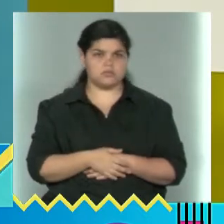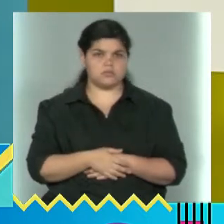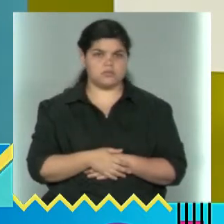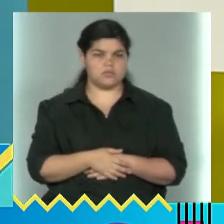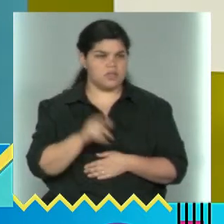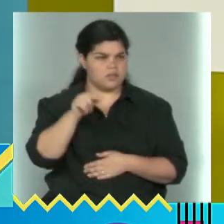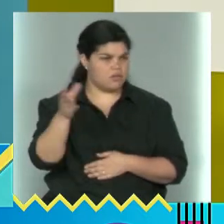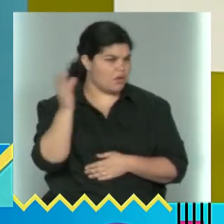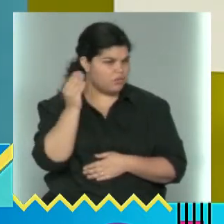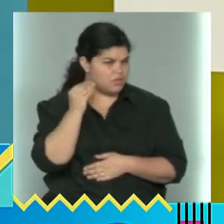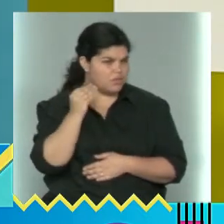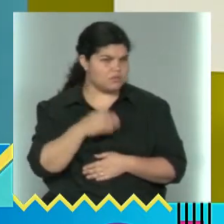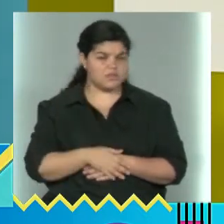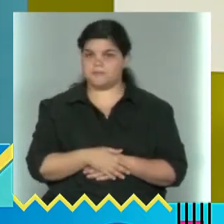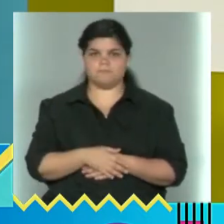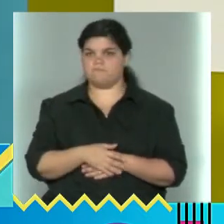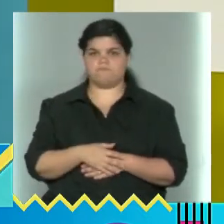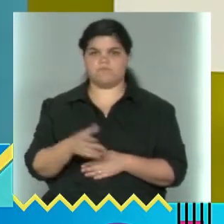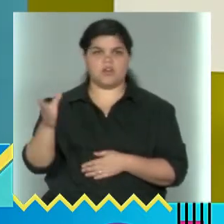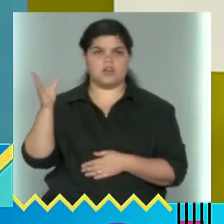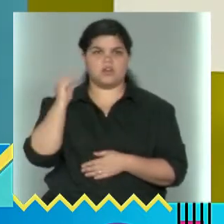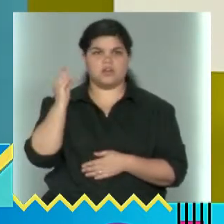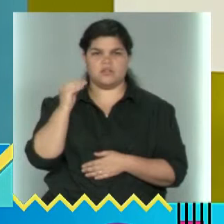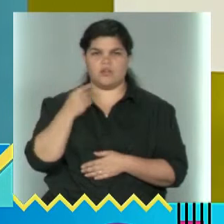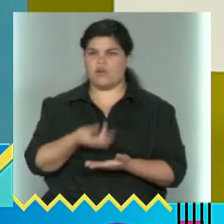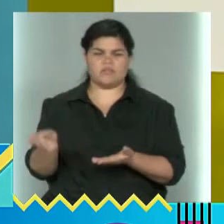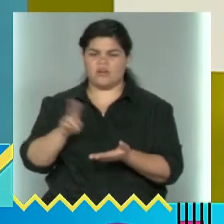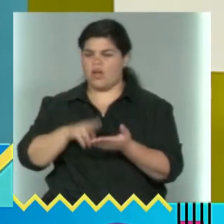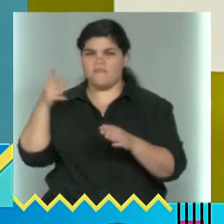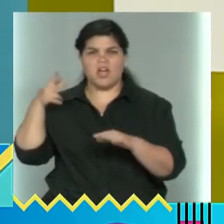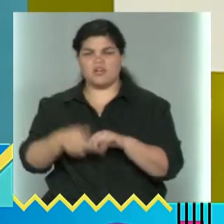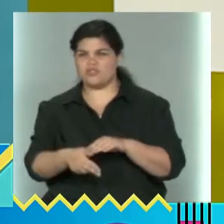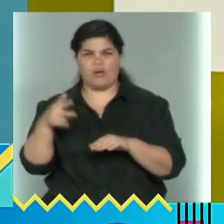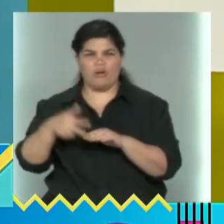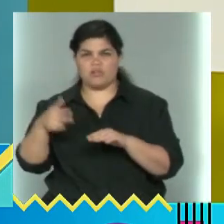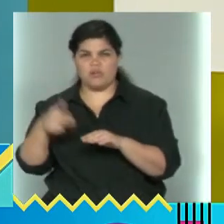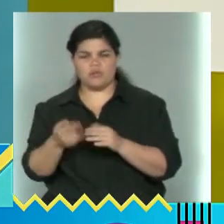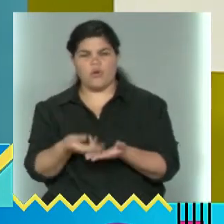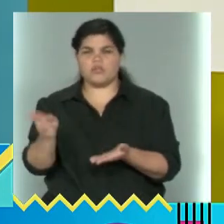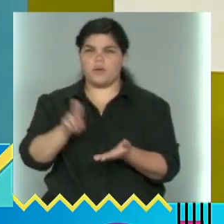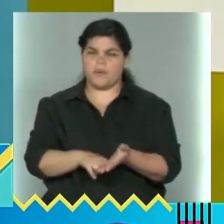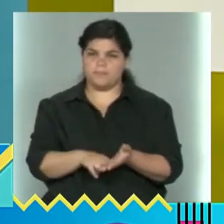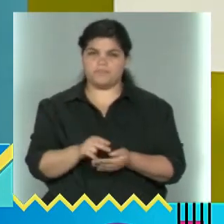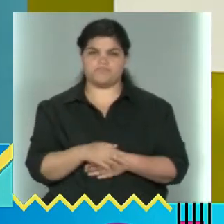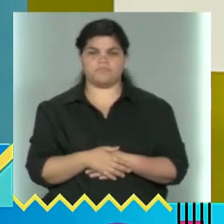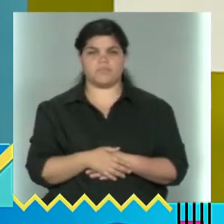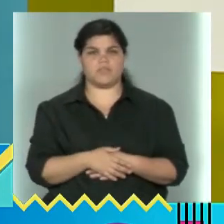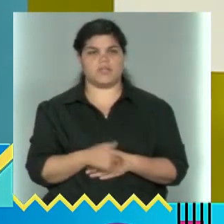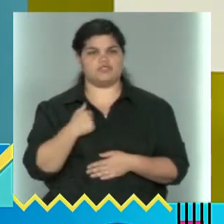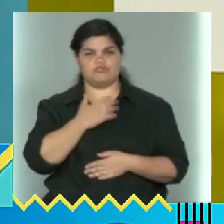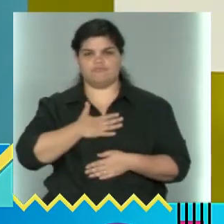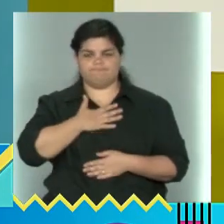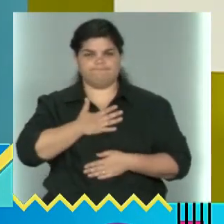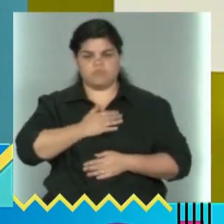Fernanda, se cortó la comunicación, no sé si podríamos repetir. No, que me quedé con mala impresión del